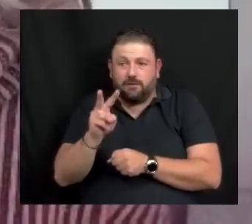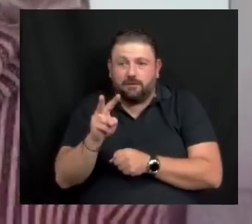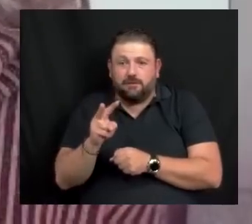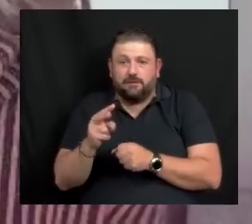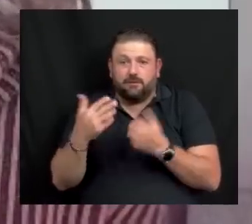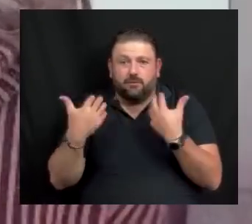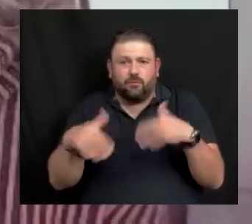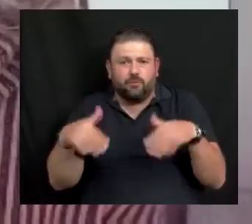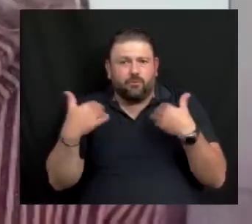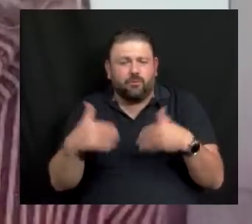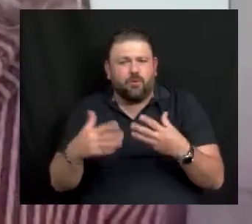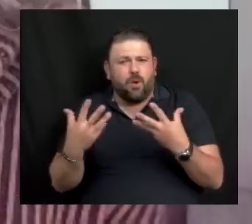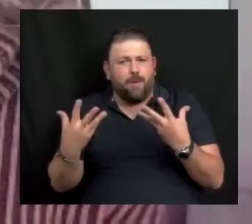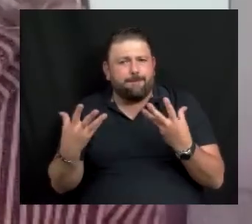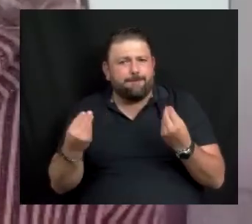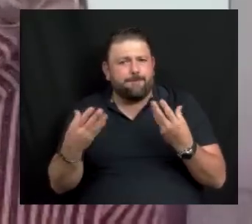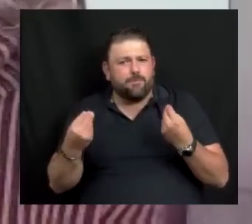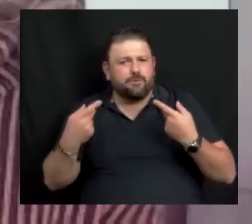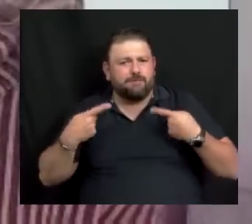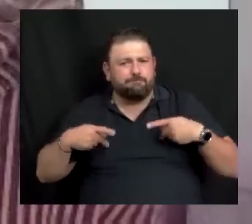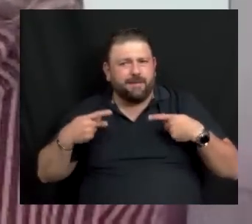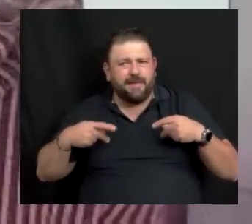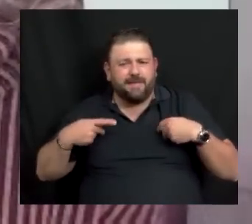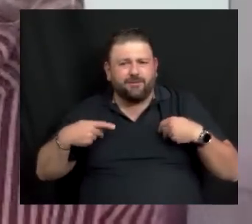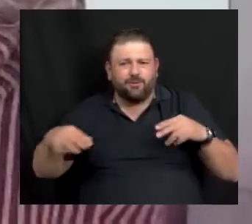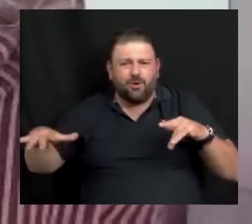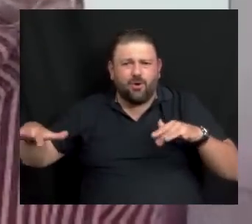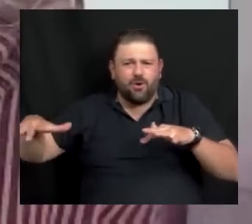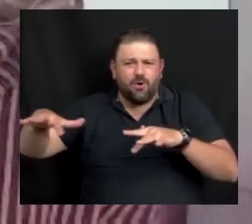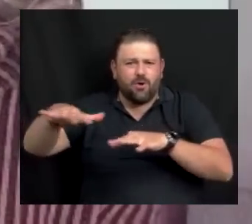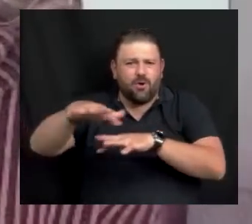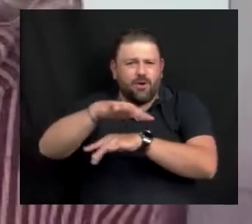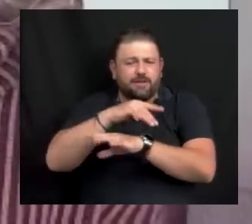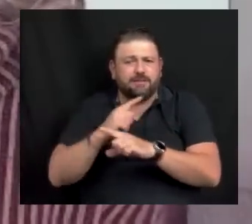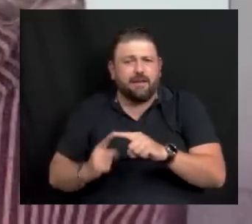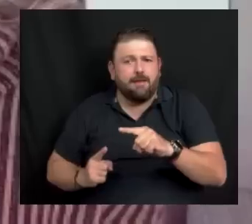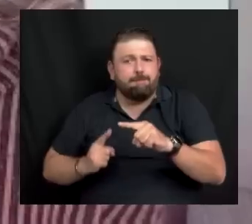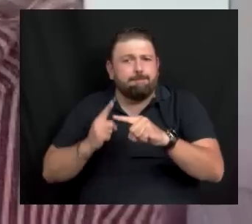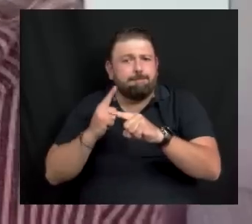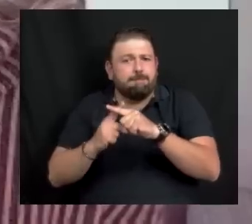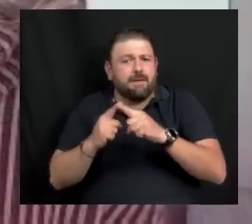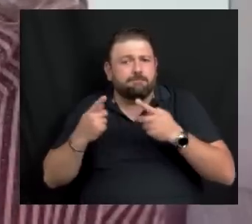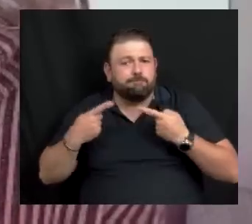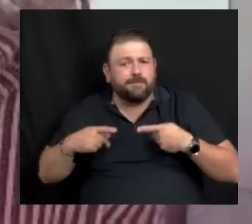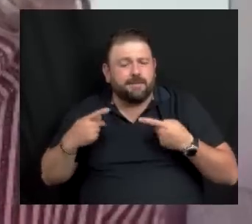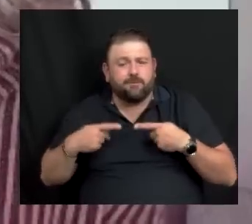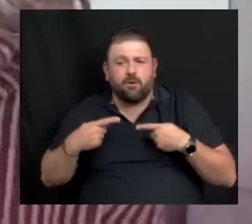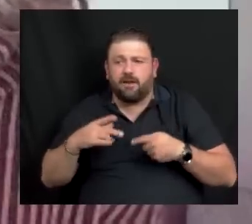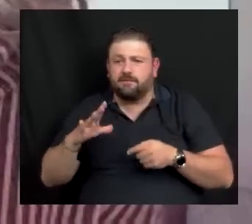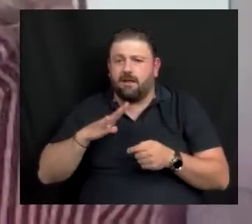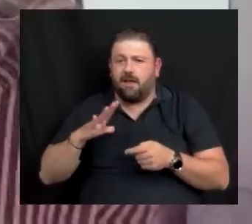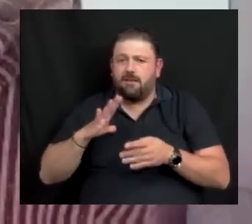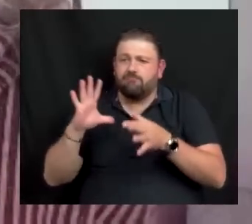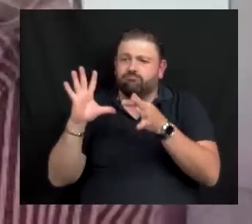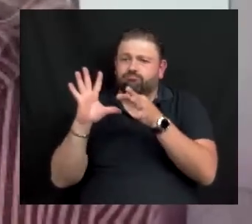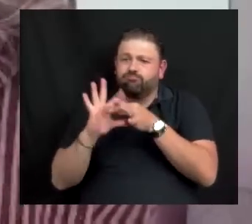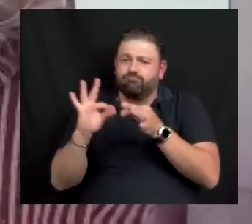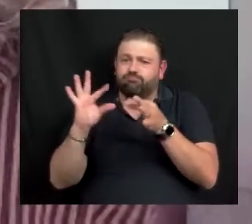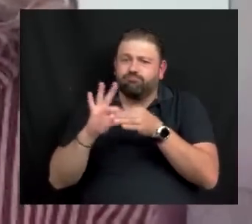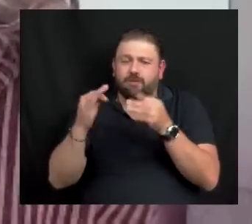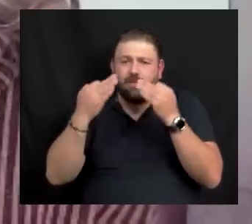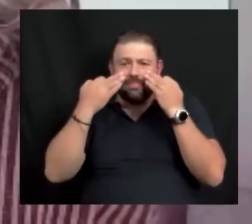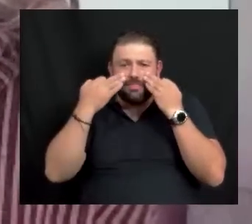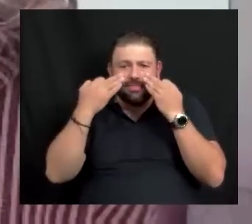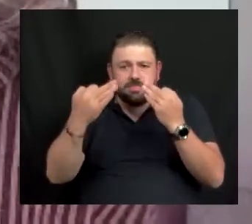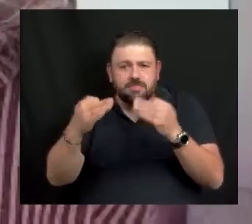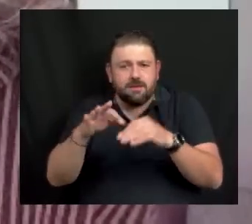de testimonios, porque es una maravilla saber que 99% de la gente que vamos a hacer extravaganas tenemos testimonio y resultados.